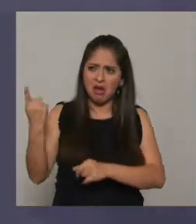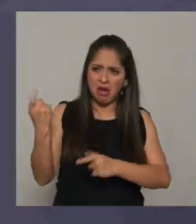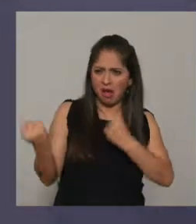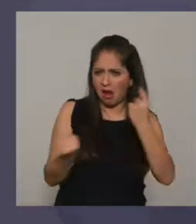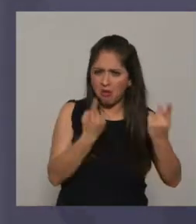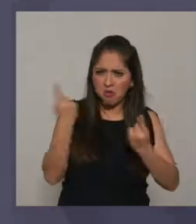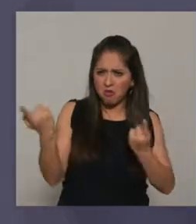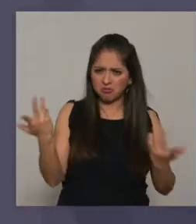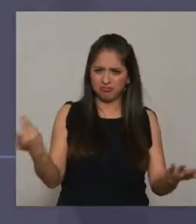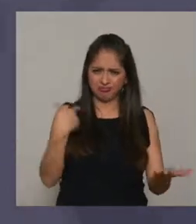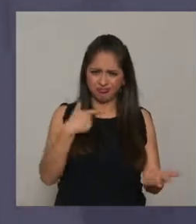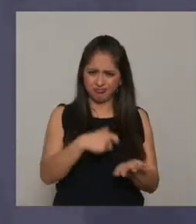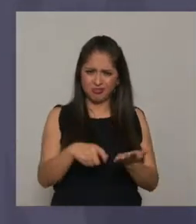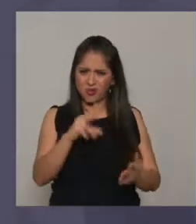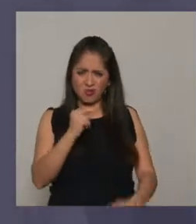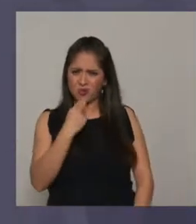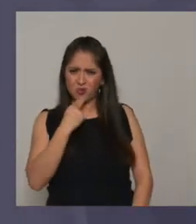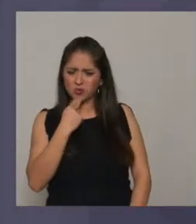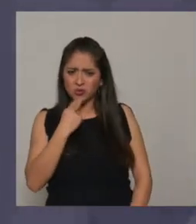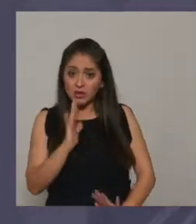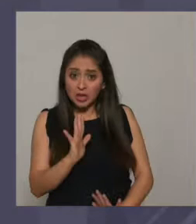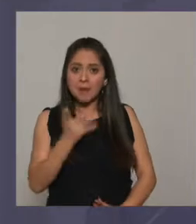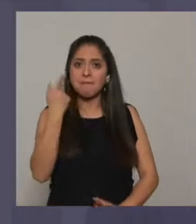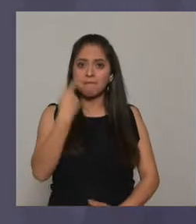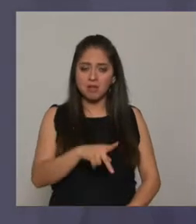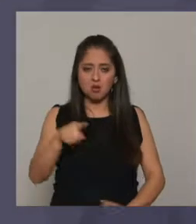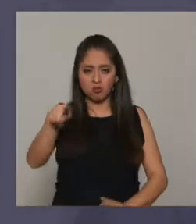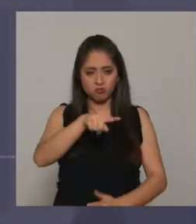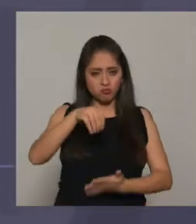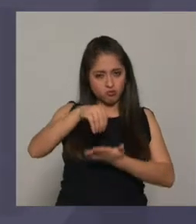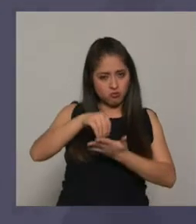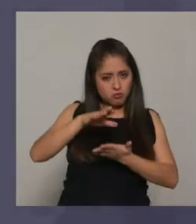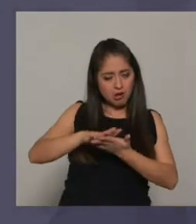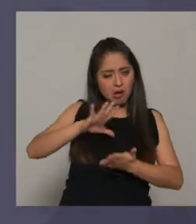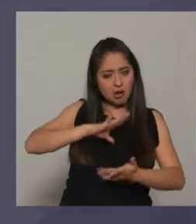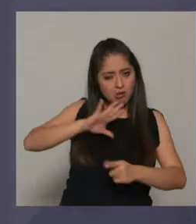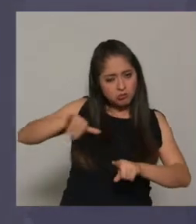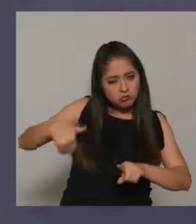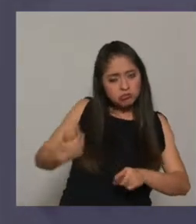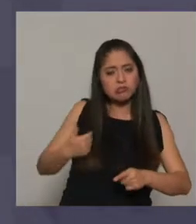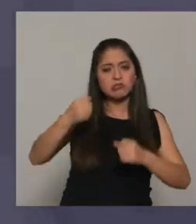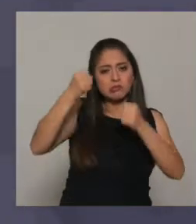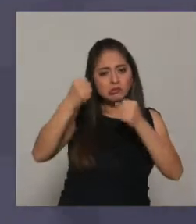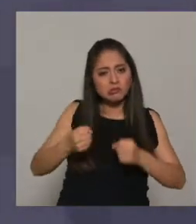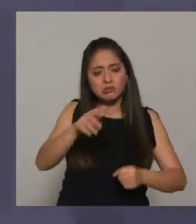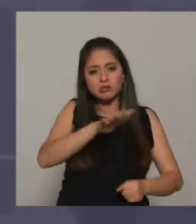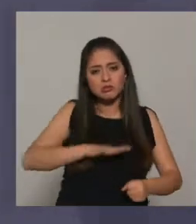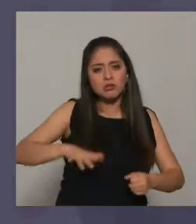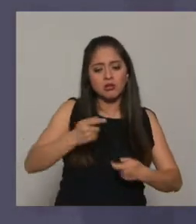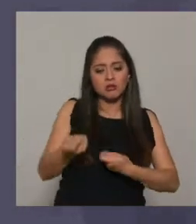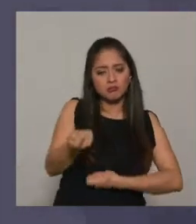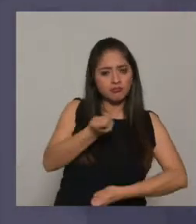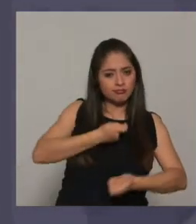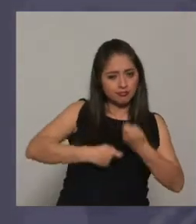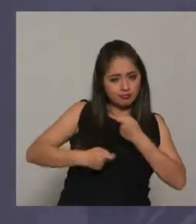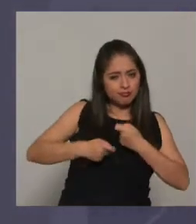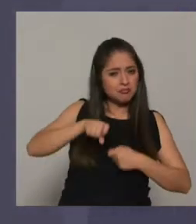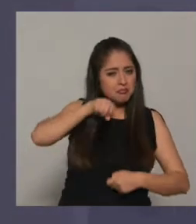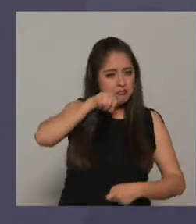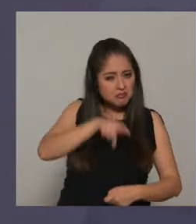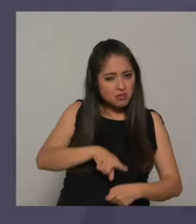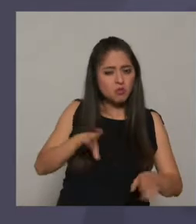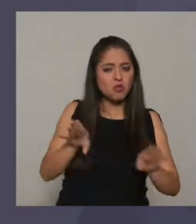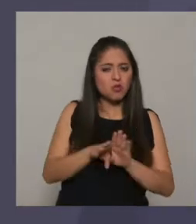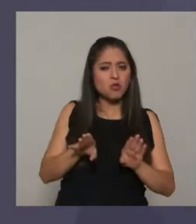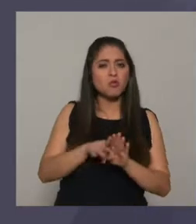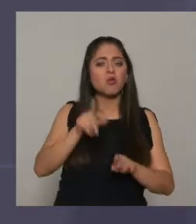de incertidumbre, pero los sistemas han acreditado que guardan seguridad en las transacciones que se hacen. Lo mismo va a pasar con los